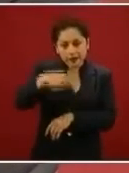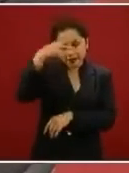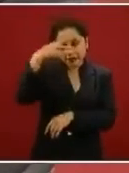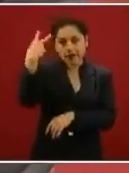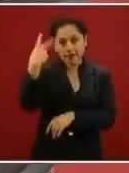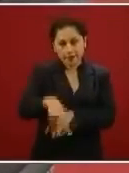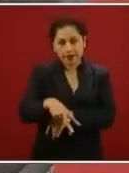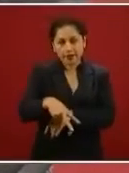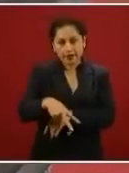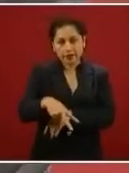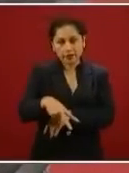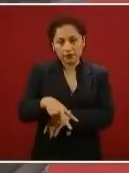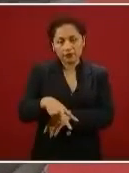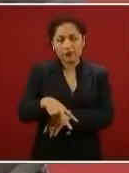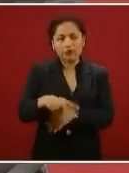que arribe